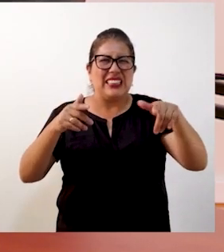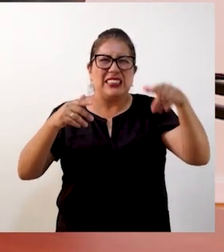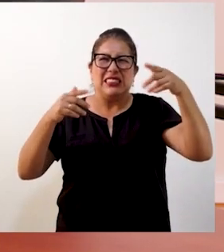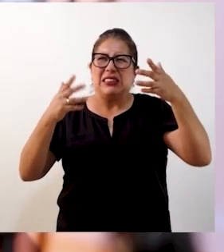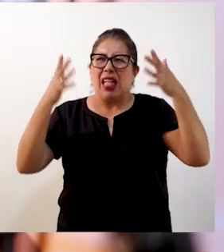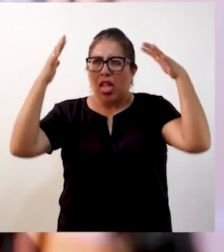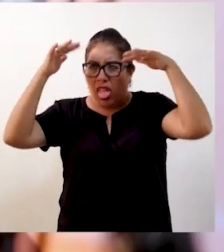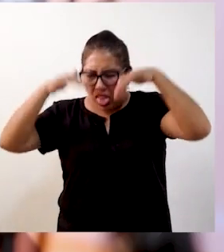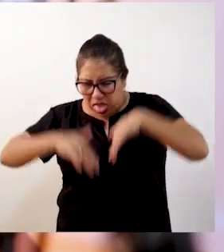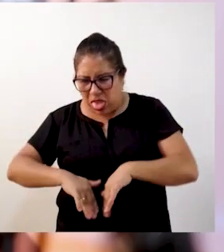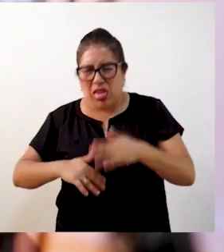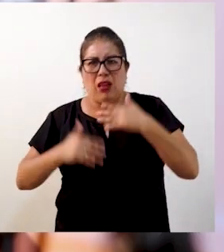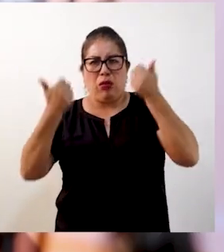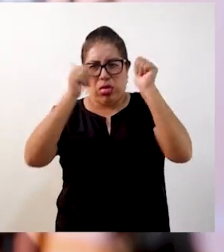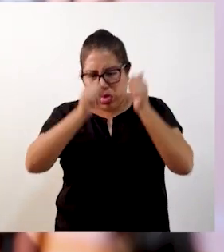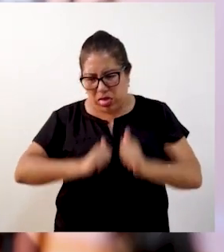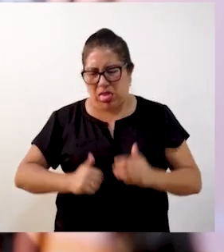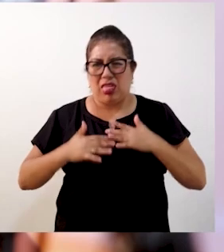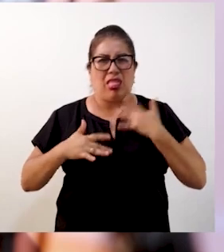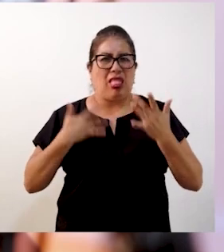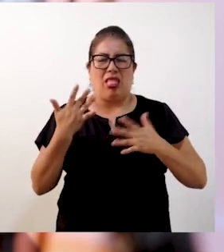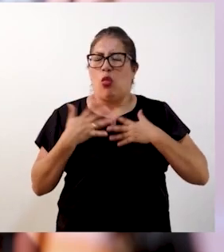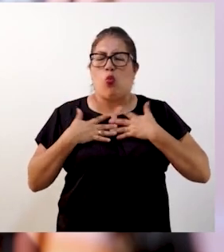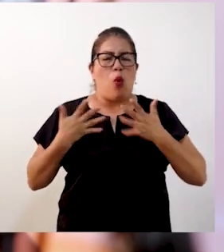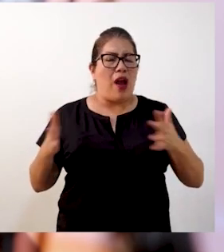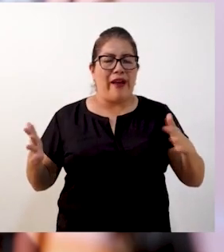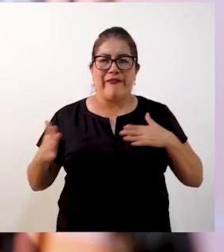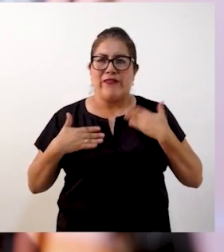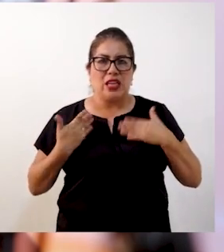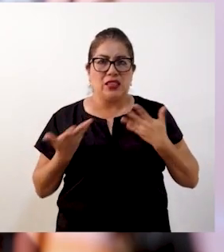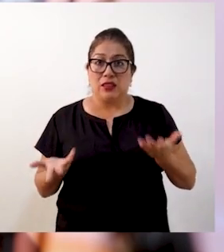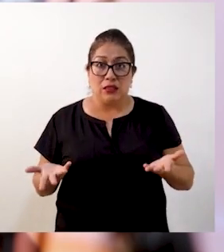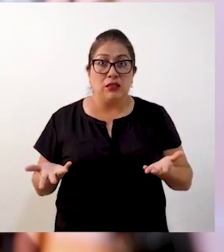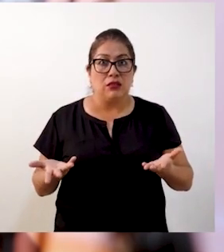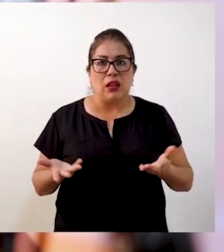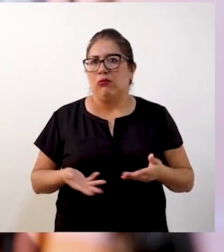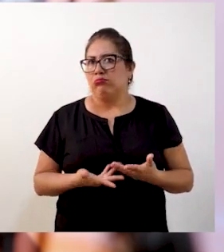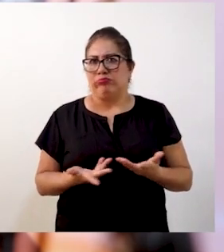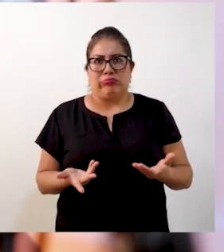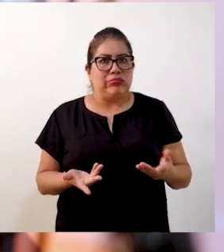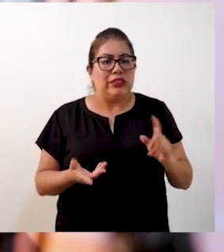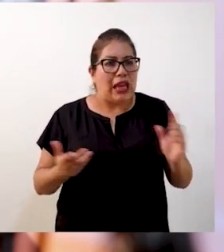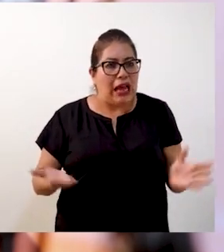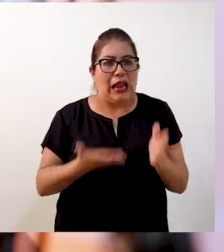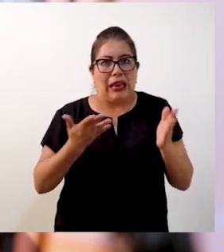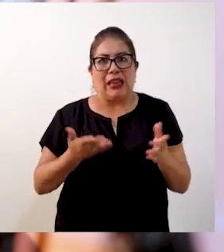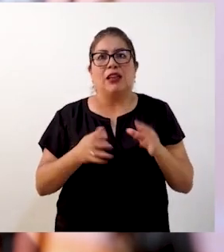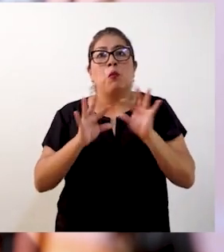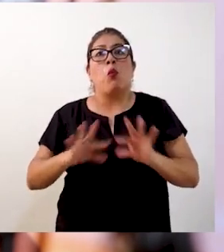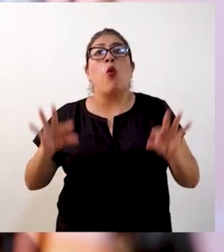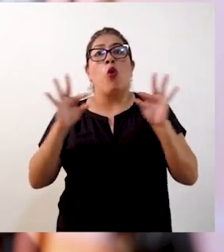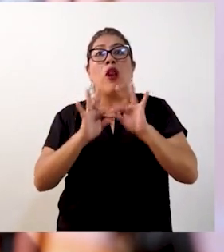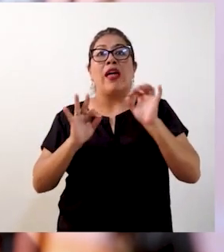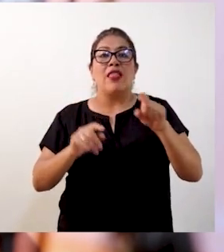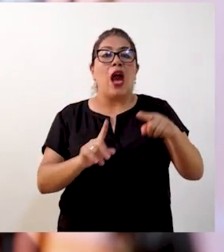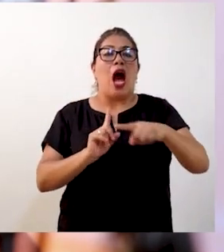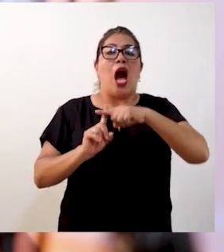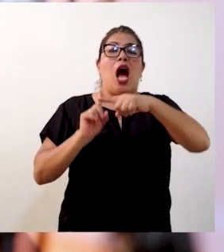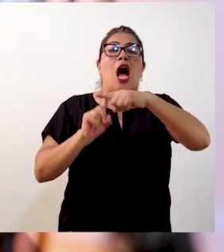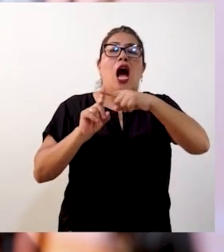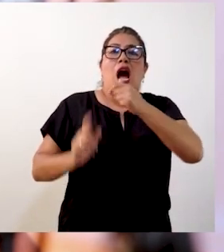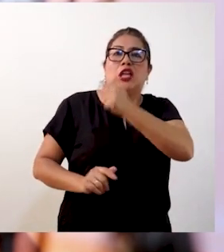depresión, pero lo importante es la alegría, estar sonriente, estar positivo, la